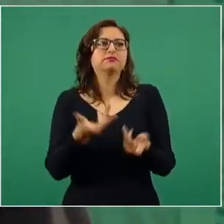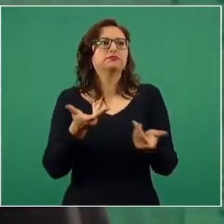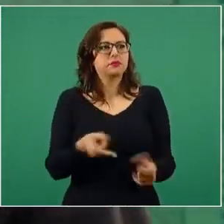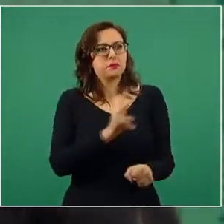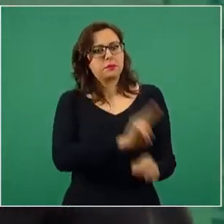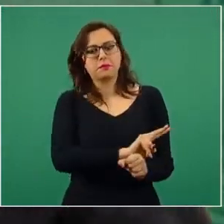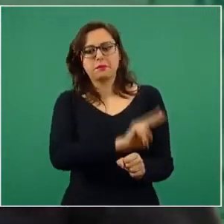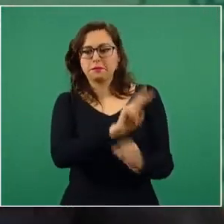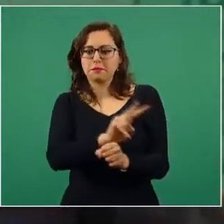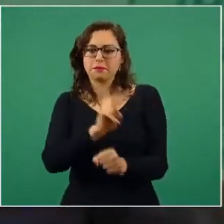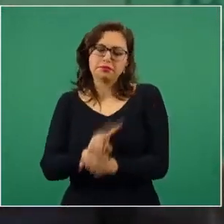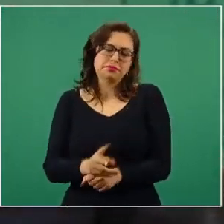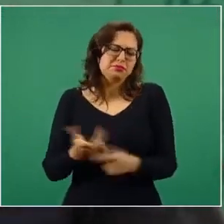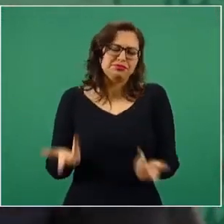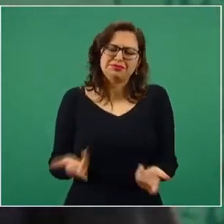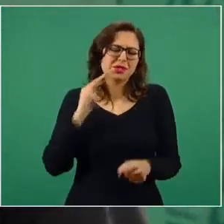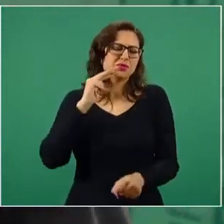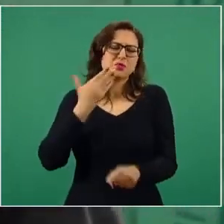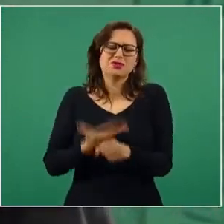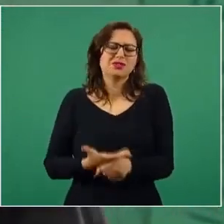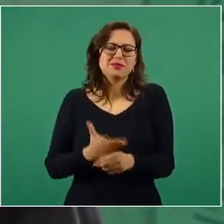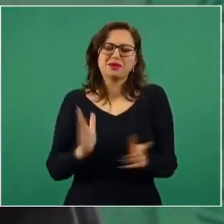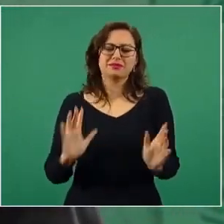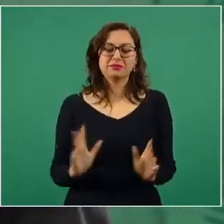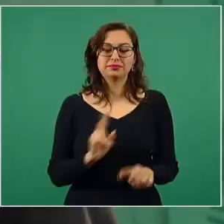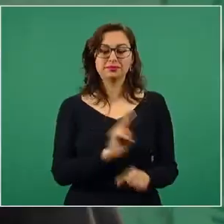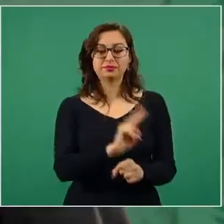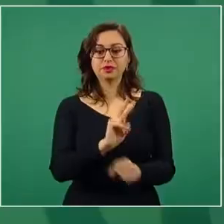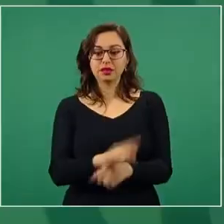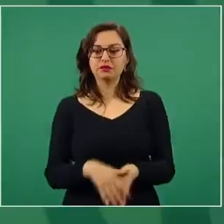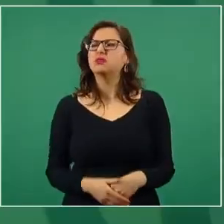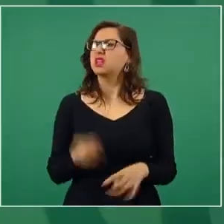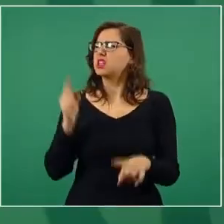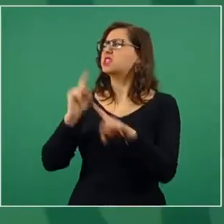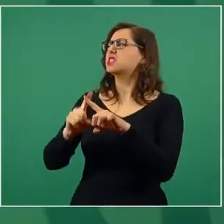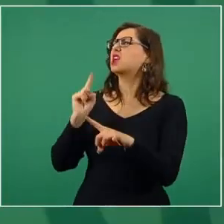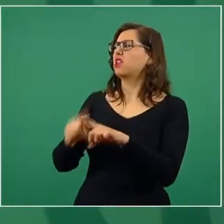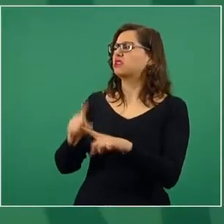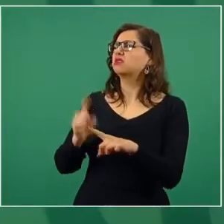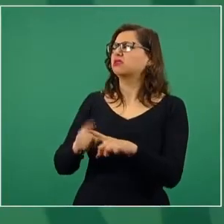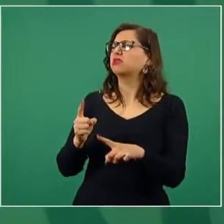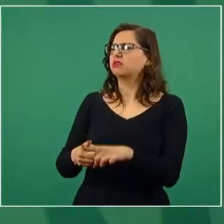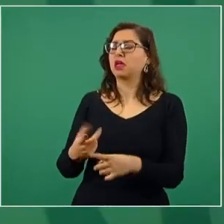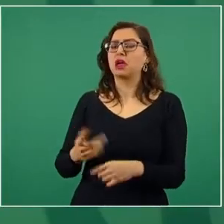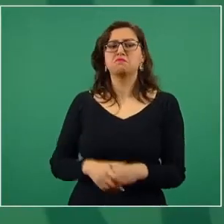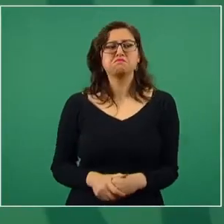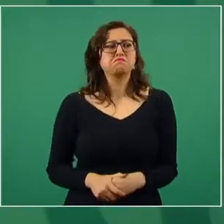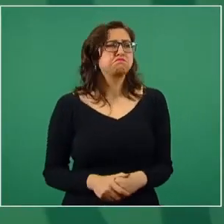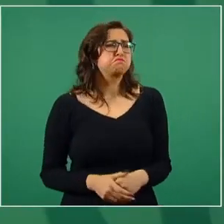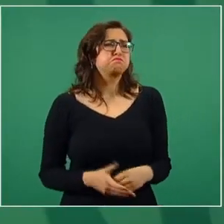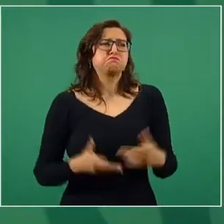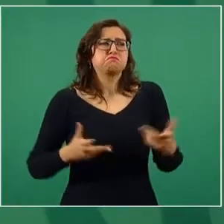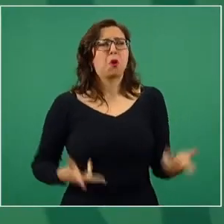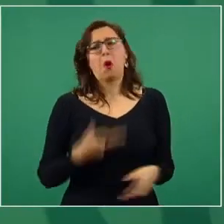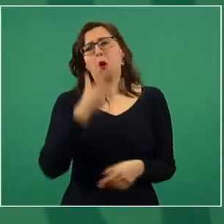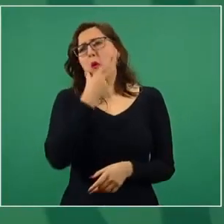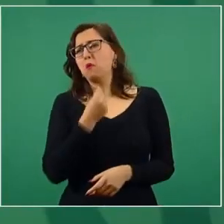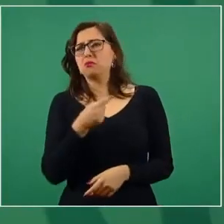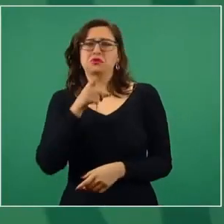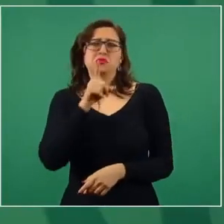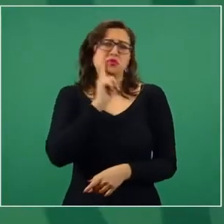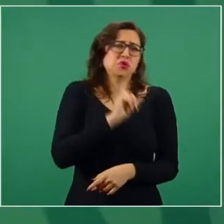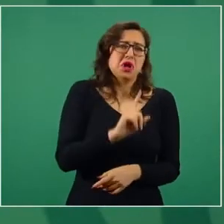pues un encargado, un responsable. ¿Quién le caerá esa responsabilidad? Pues en una compañera, en un